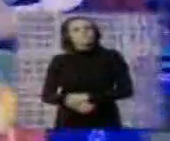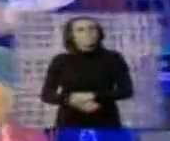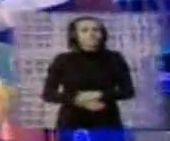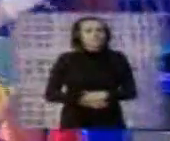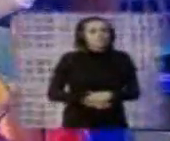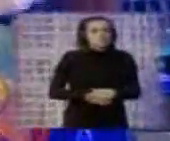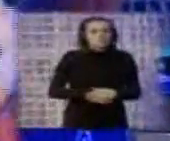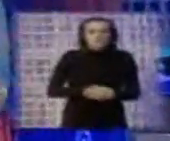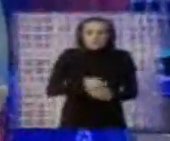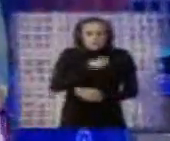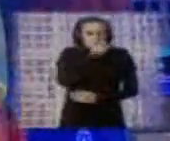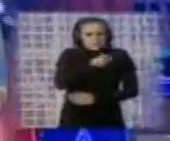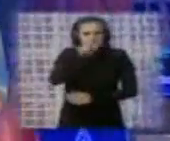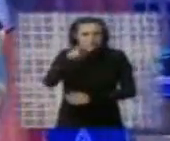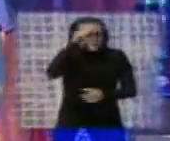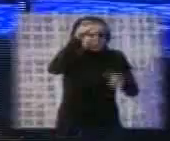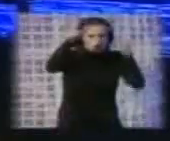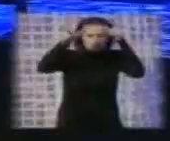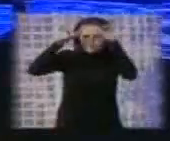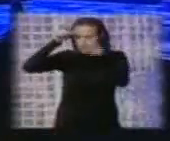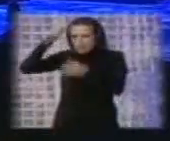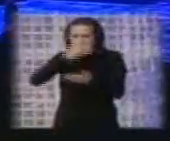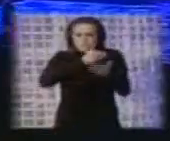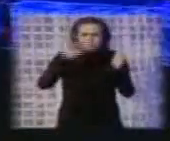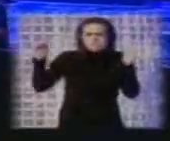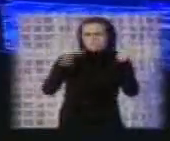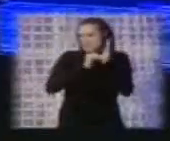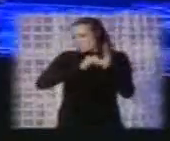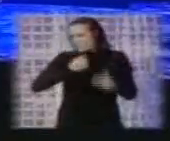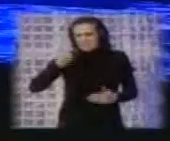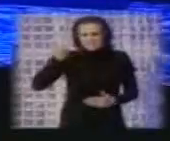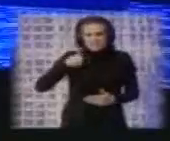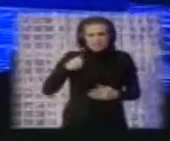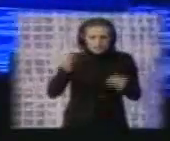Miles de civilizaciones por mí han pasado.